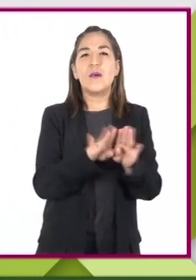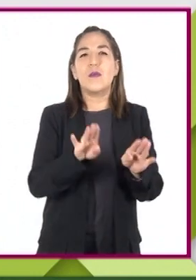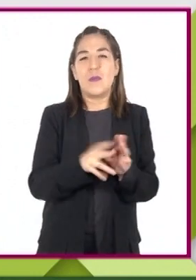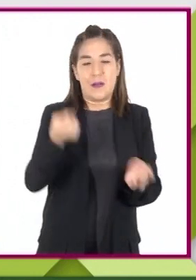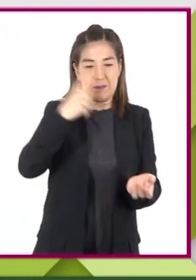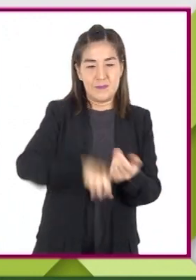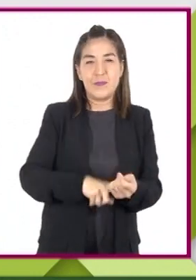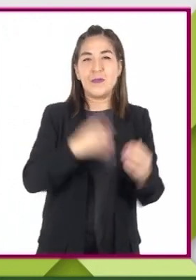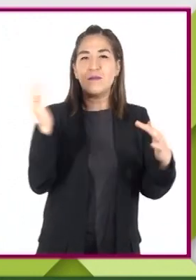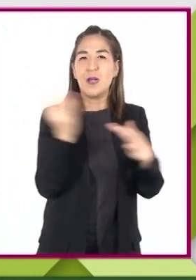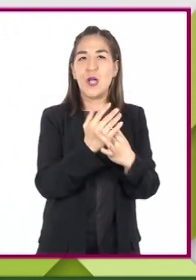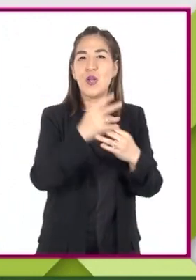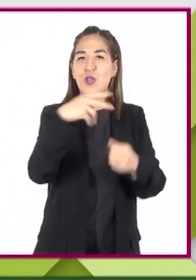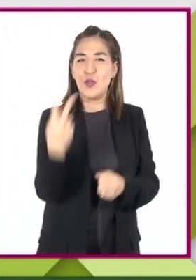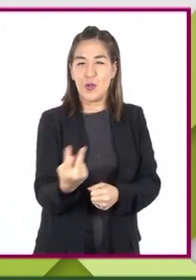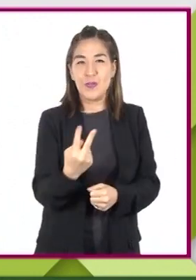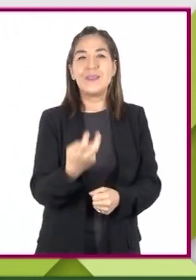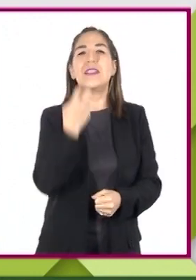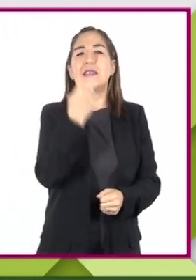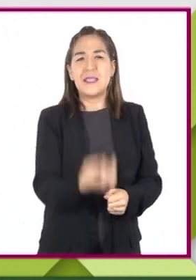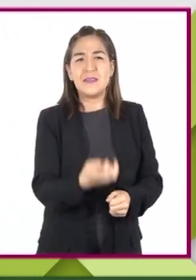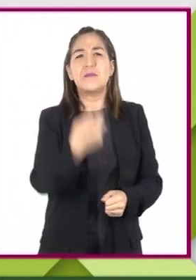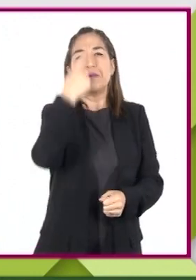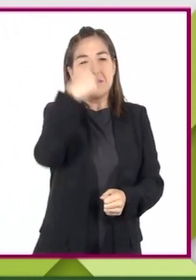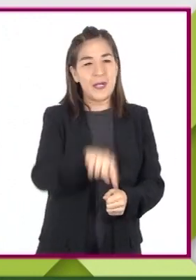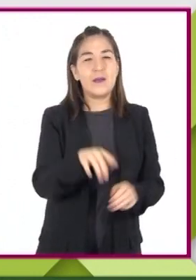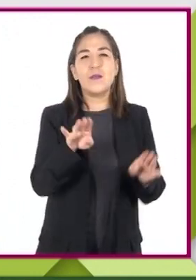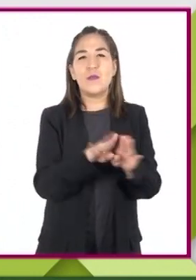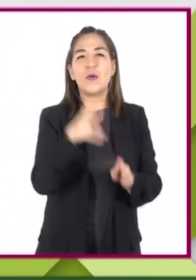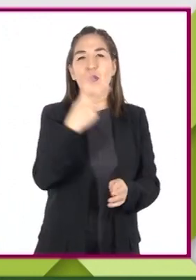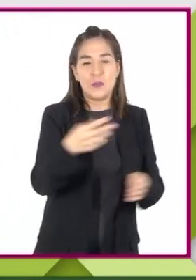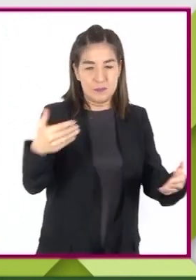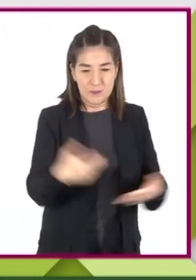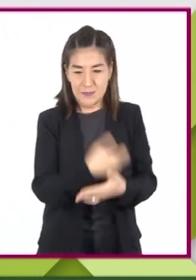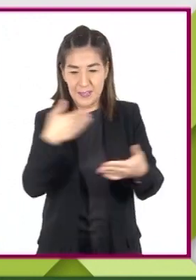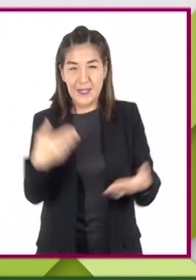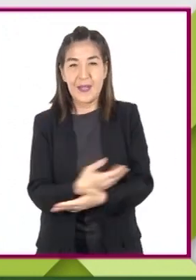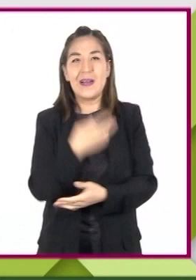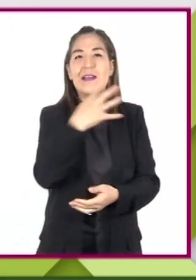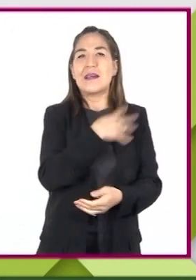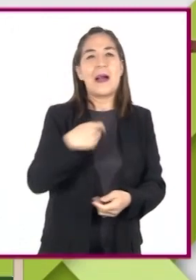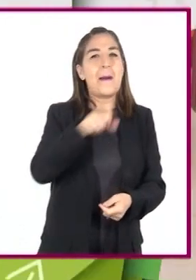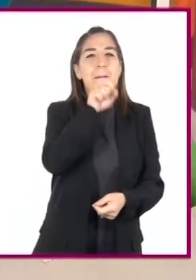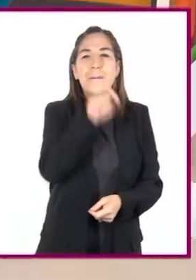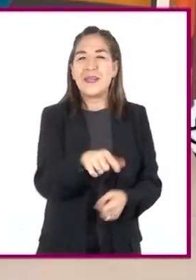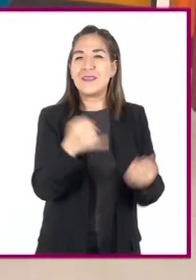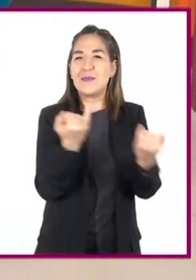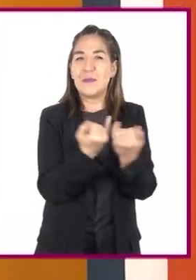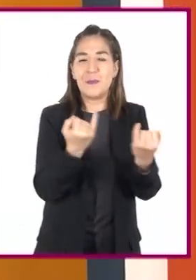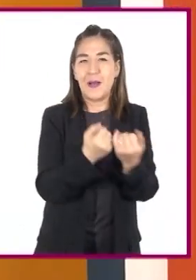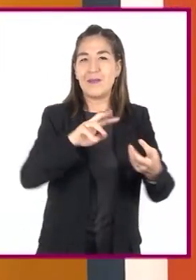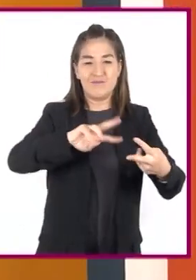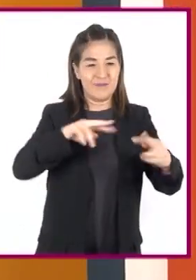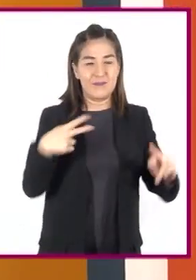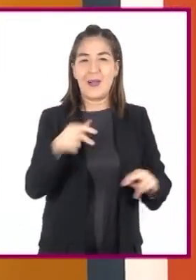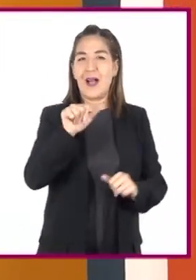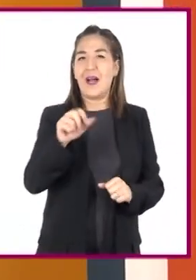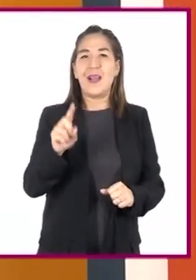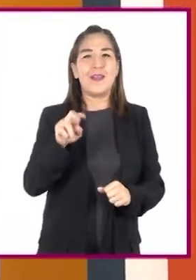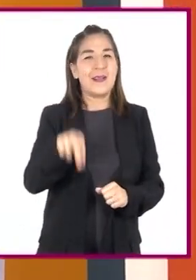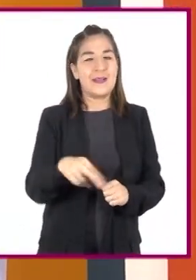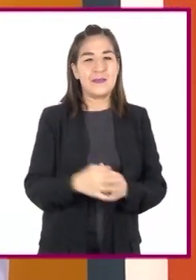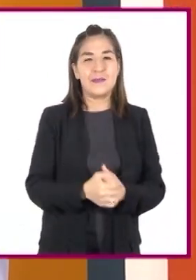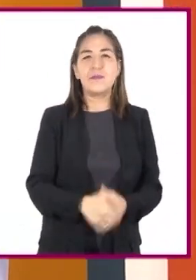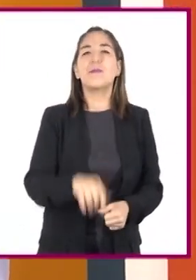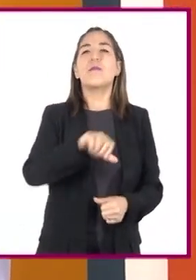dos. Así, da lugar a dos células hijas con idéntico material genético. Y